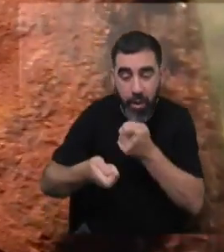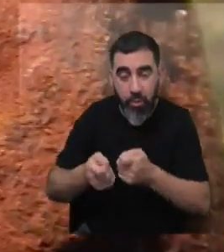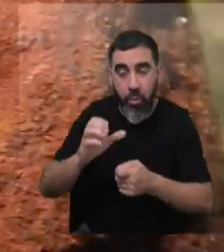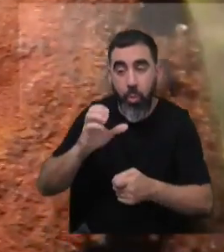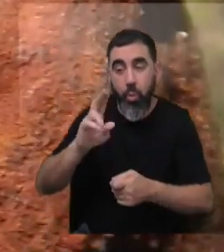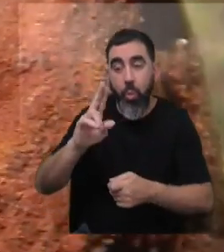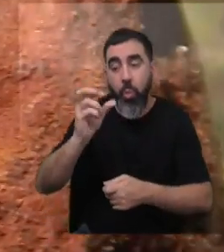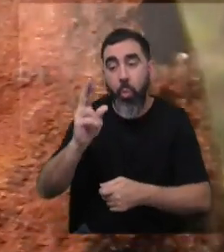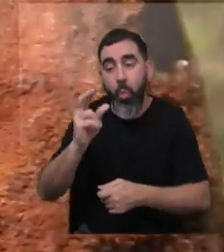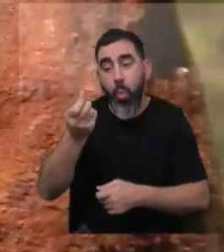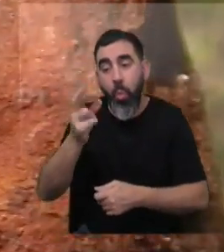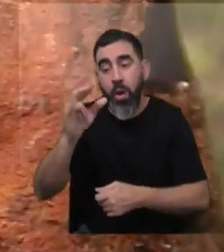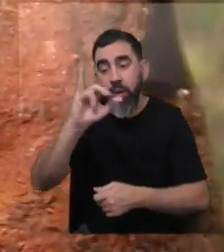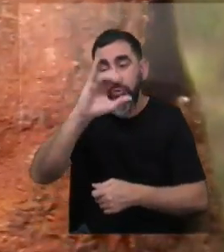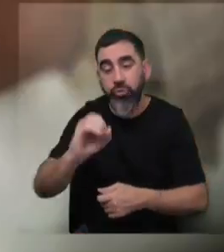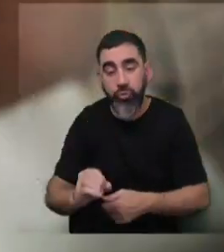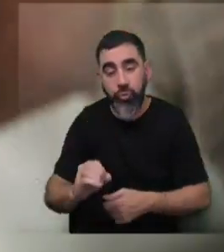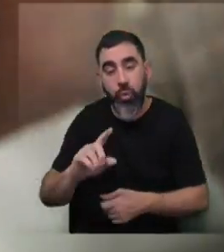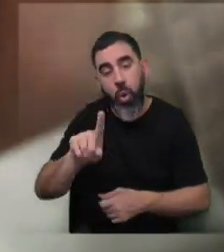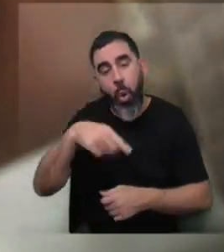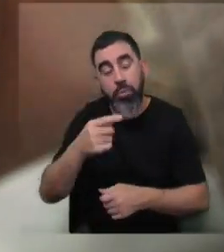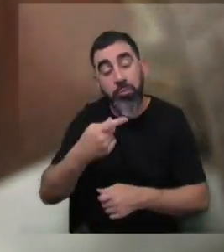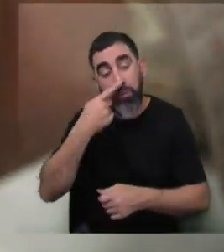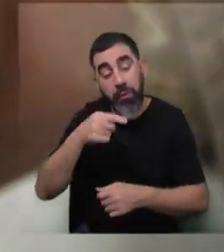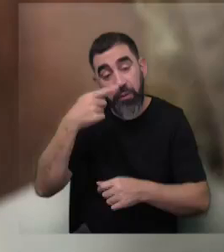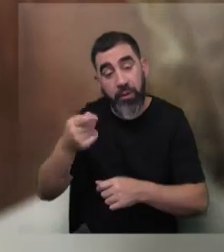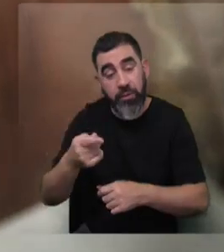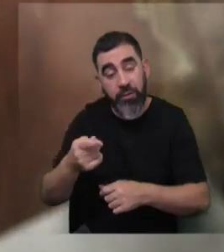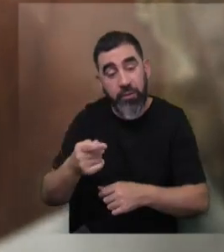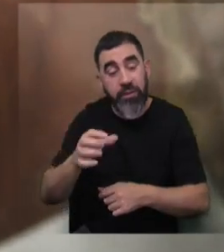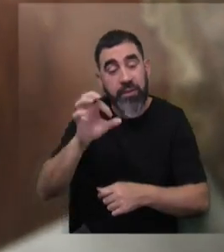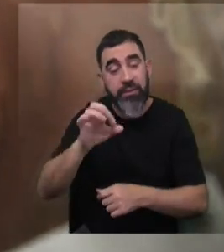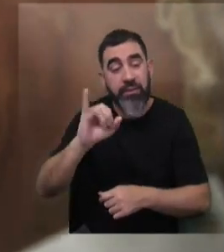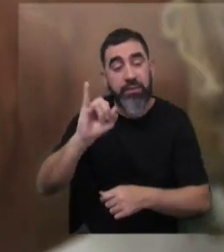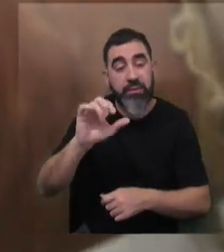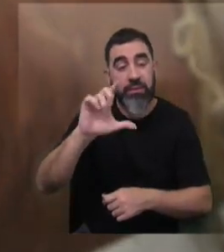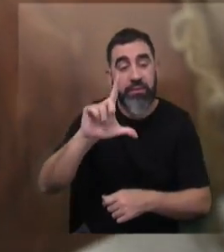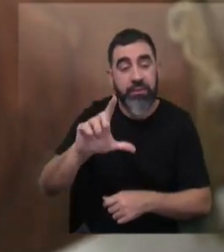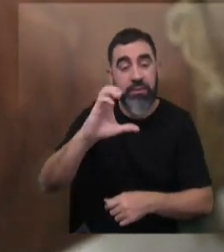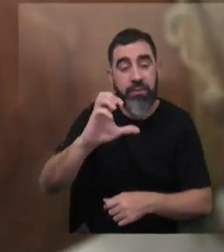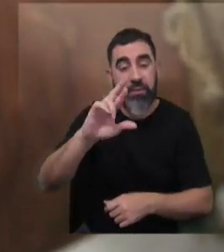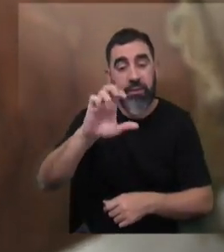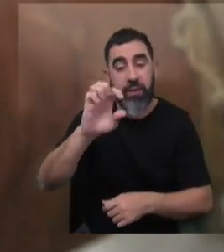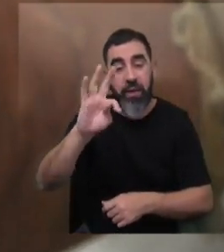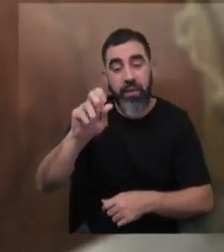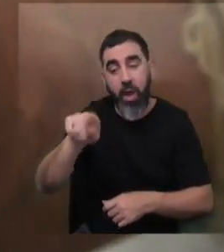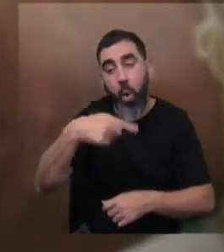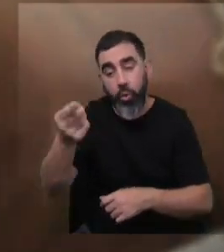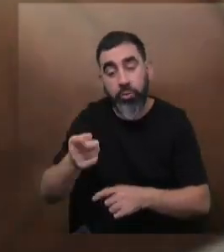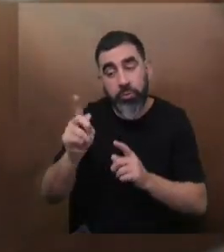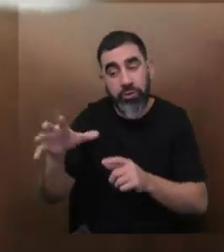y de silcreta. Esto es interesante porque el cuarzo es local, pero encontramos una materia prima, la